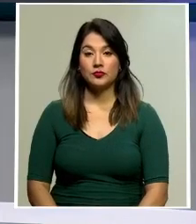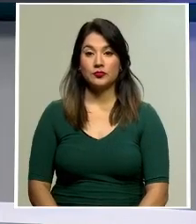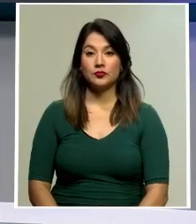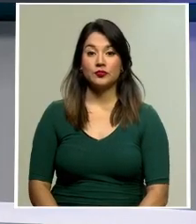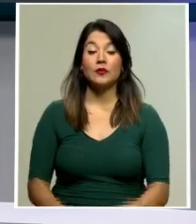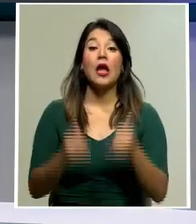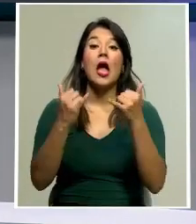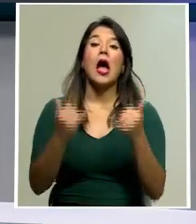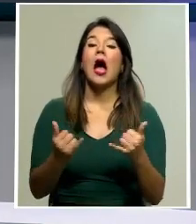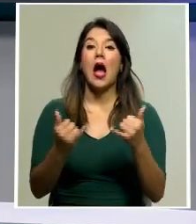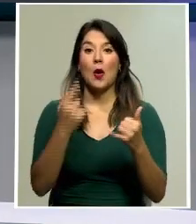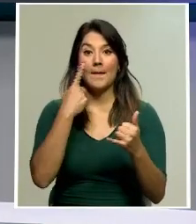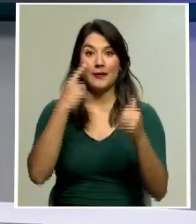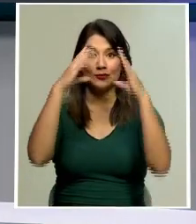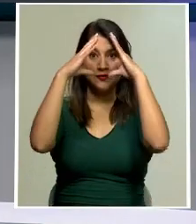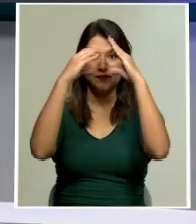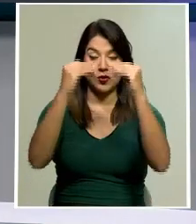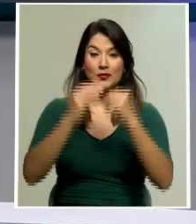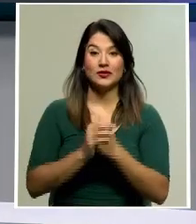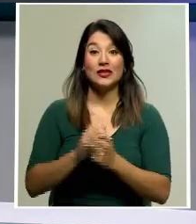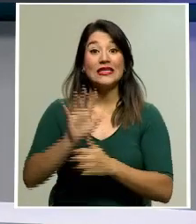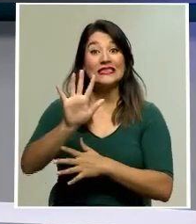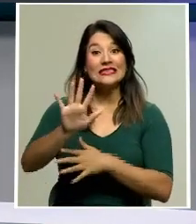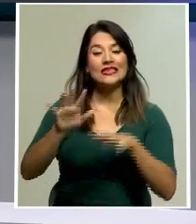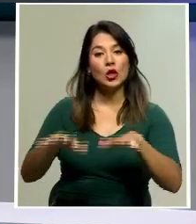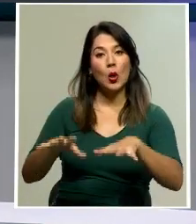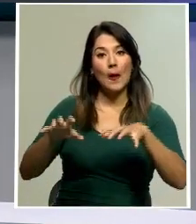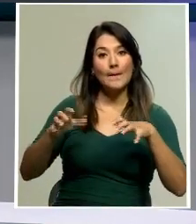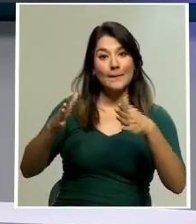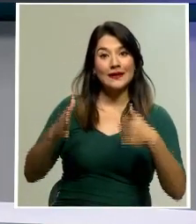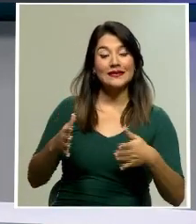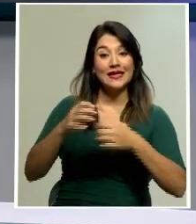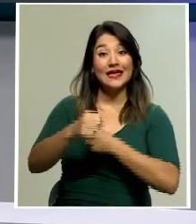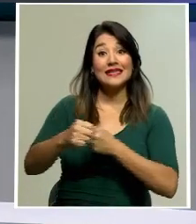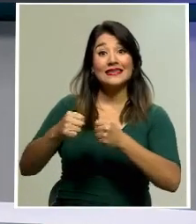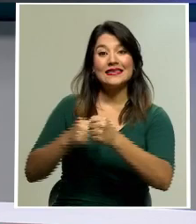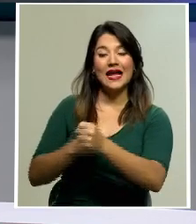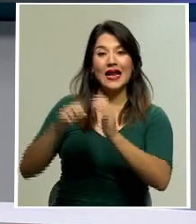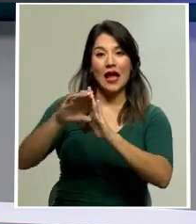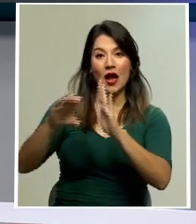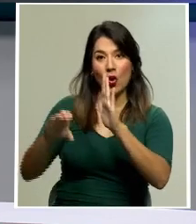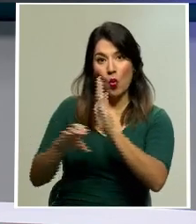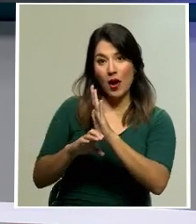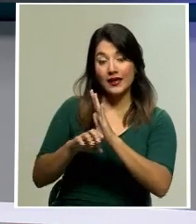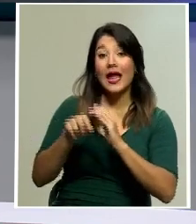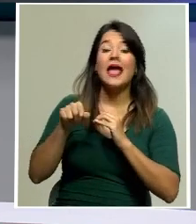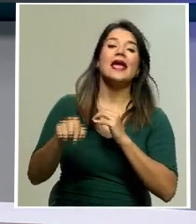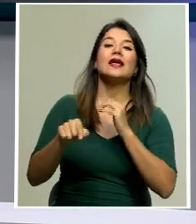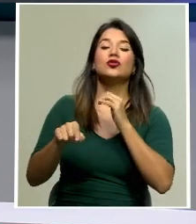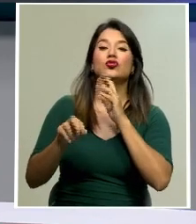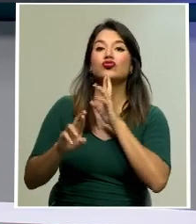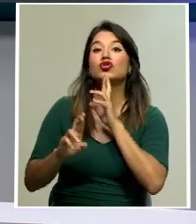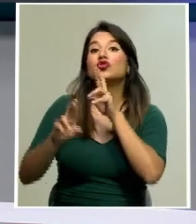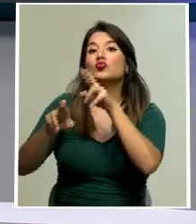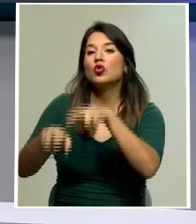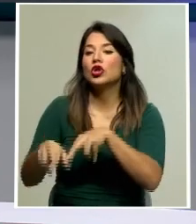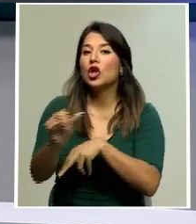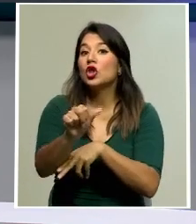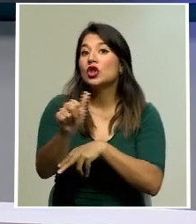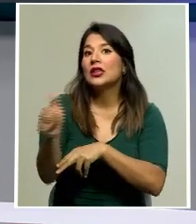Vamos de inmediato con las informaciones. 5 magistrados de la Sala Constitucional que resolvieron al menos 10 acciones